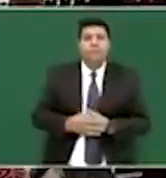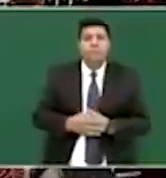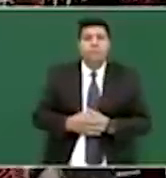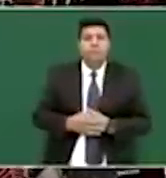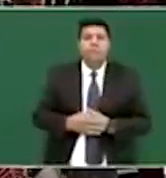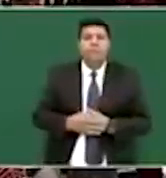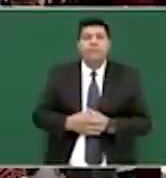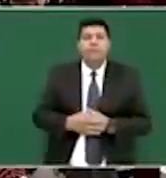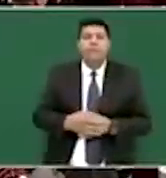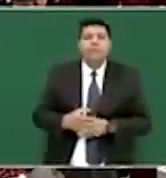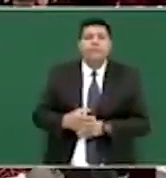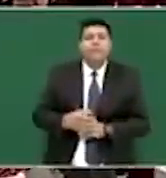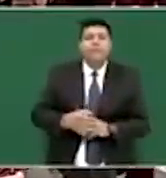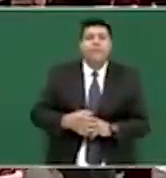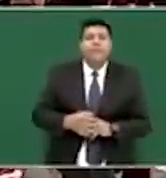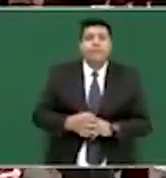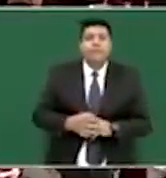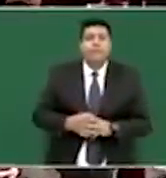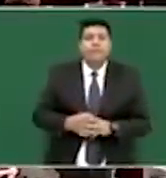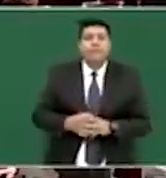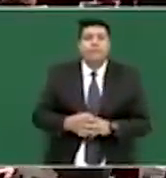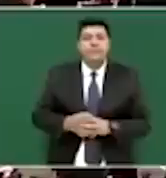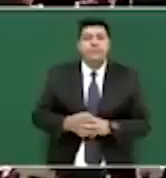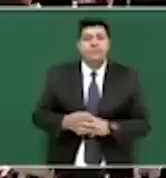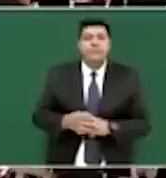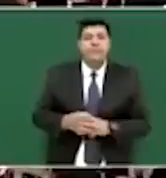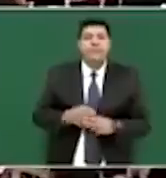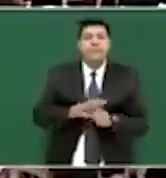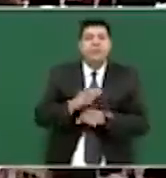¿Los dos? Pero te va a tocar después.